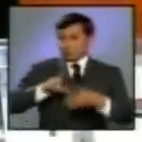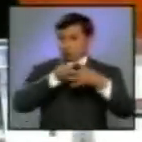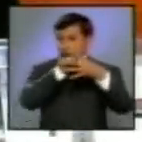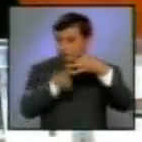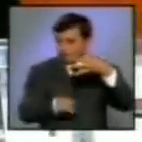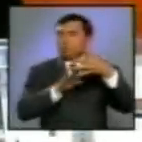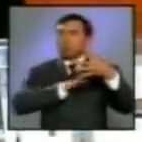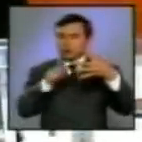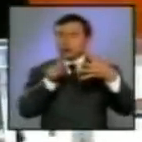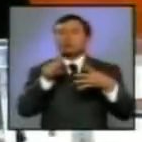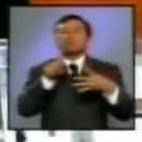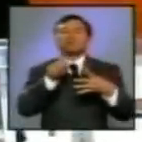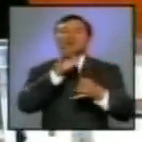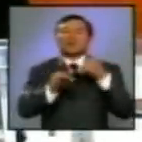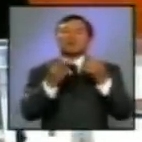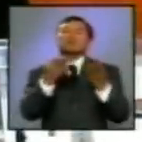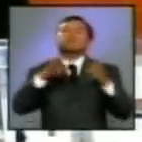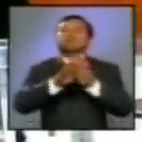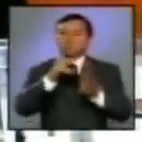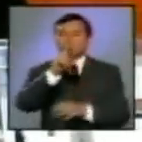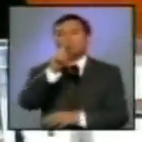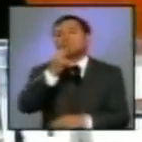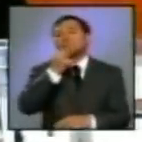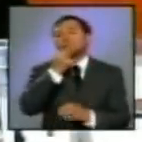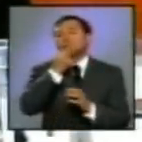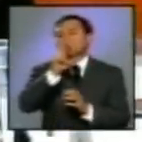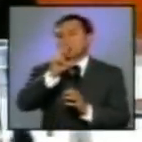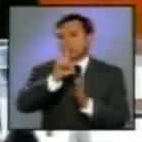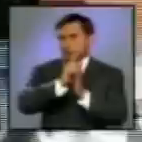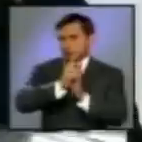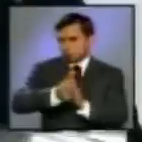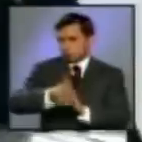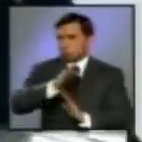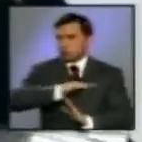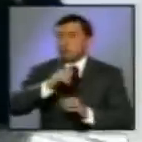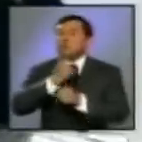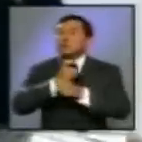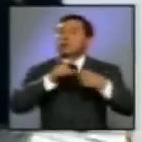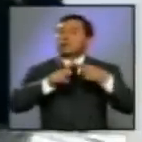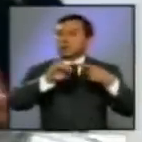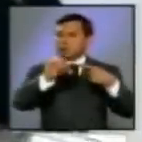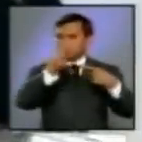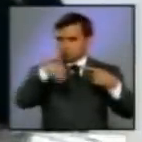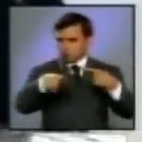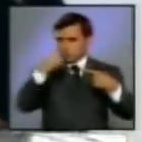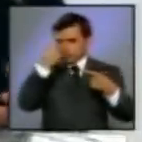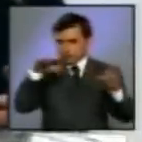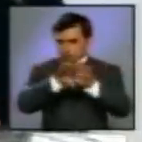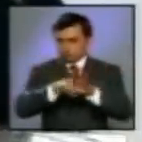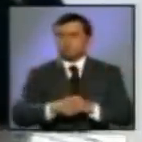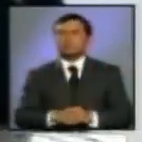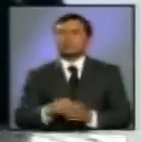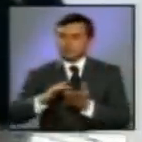en este debate. Quien lo hace primero es Josefina Vázquez Mota. Adelante. Gracias. En este México